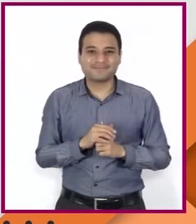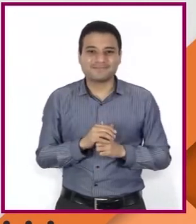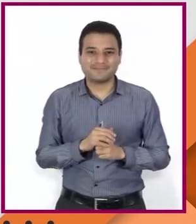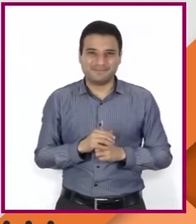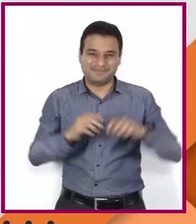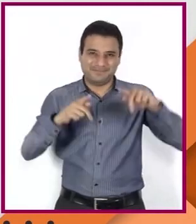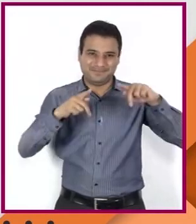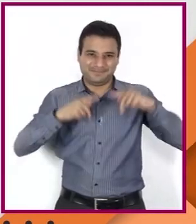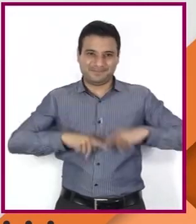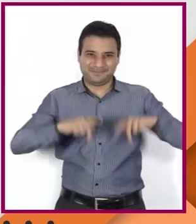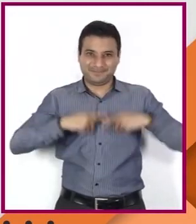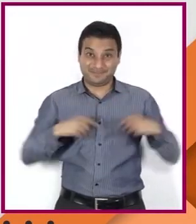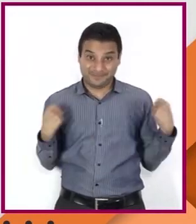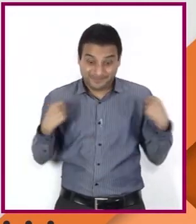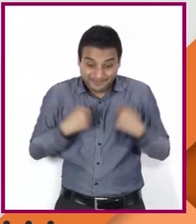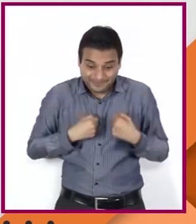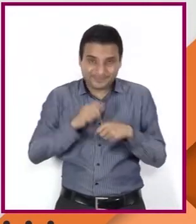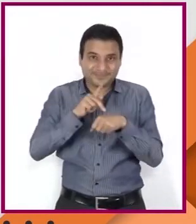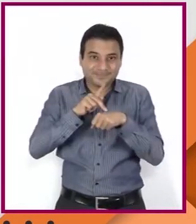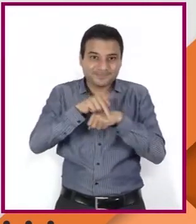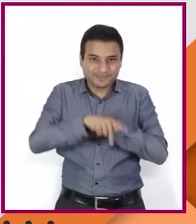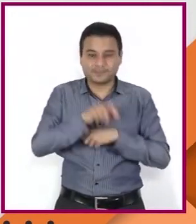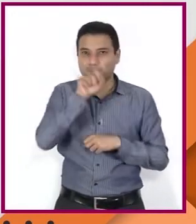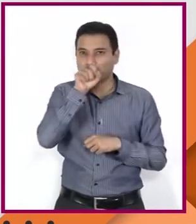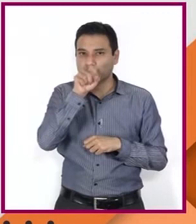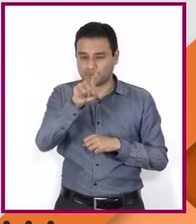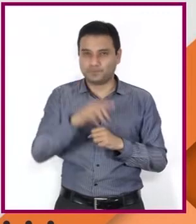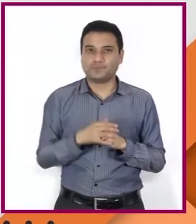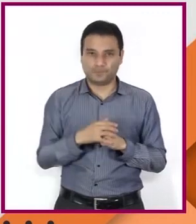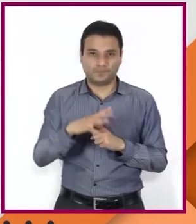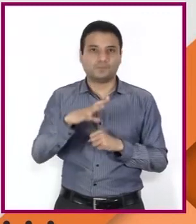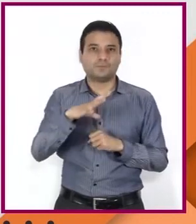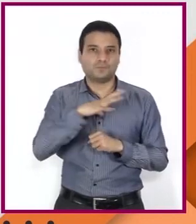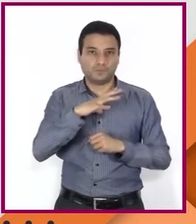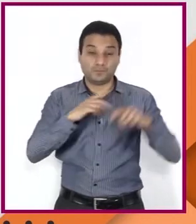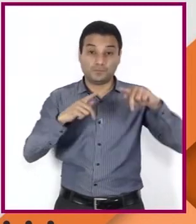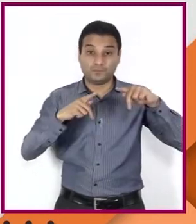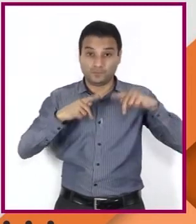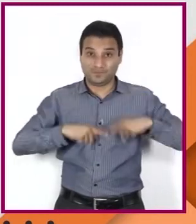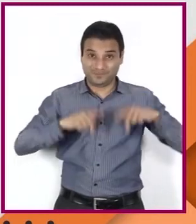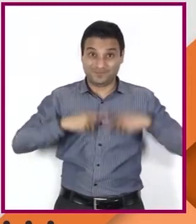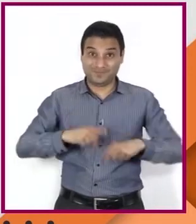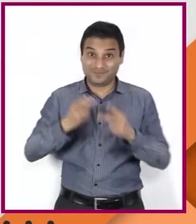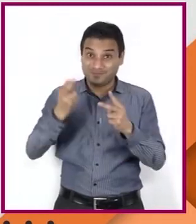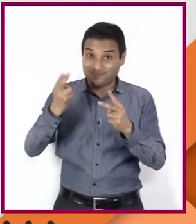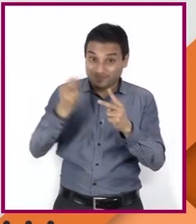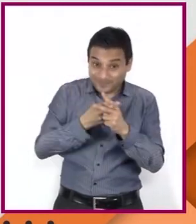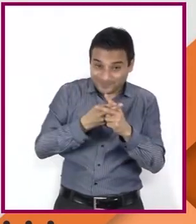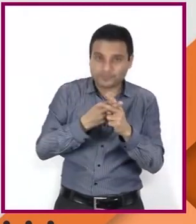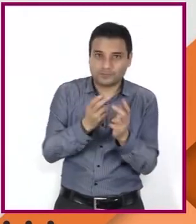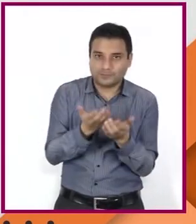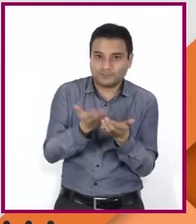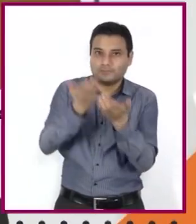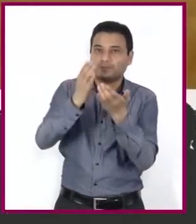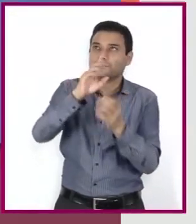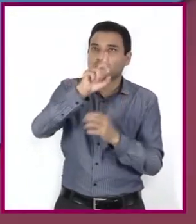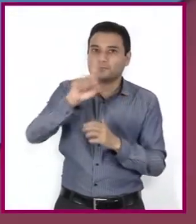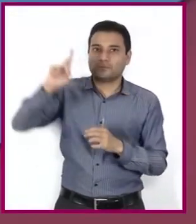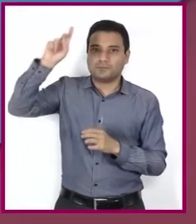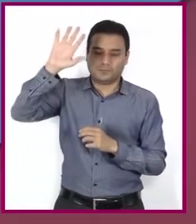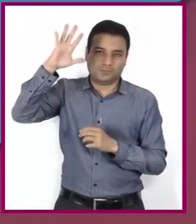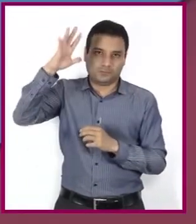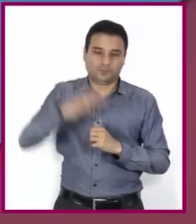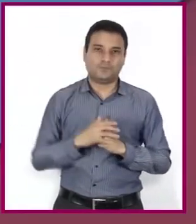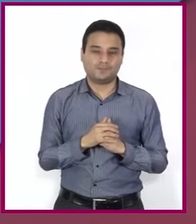se está representando el sacrificio de los Mimixcoas, los cuales son inmolados por el sacerdote a la derecha en honor al sol.